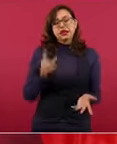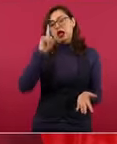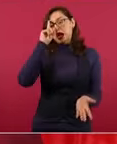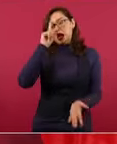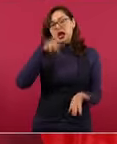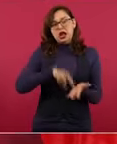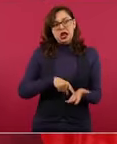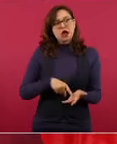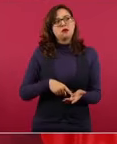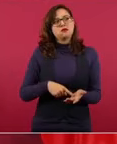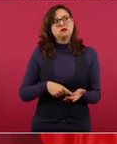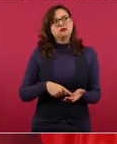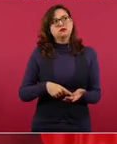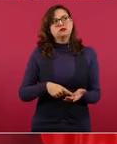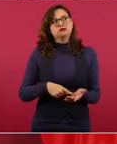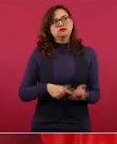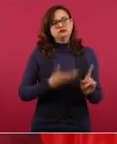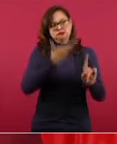buena